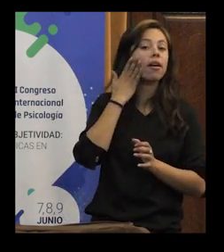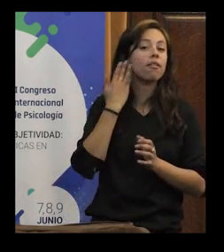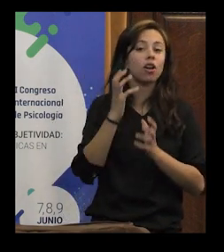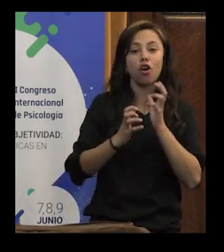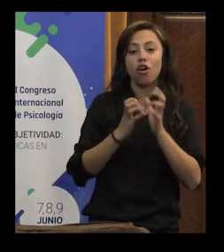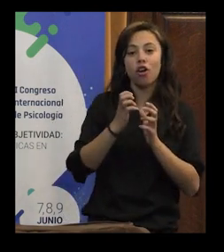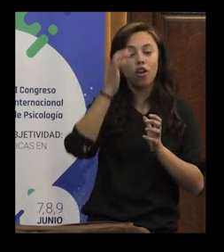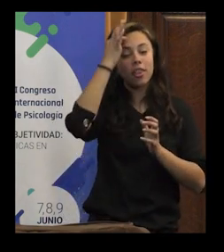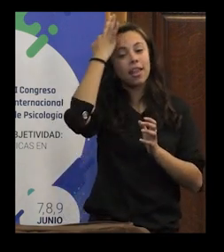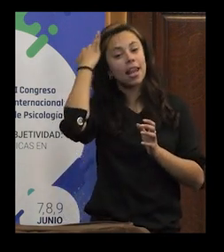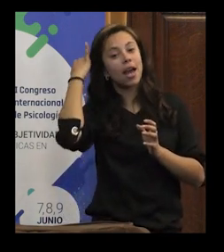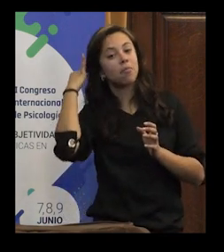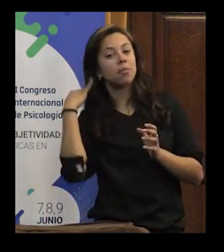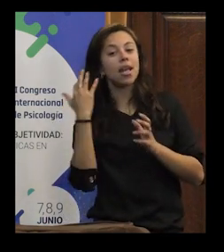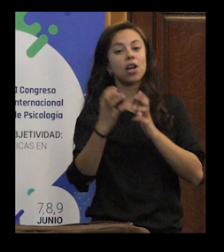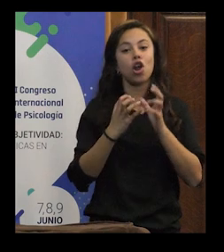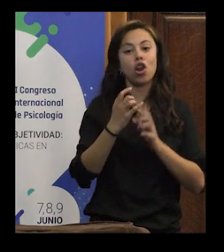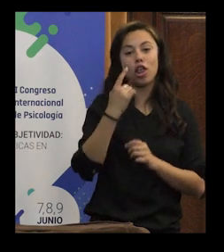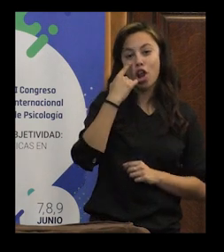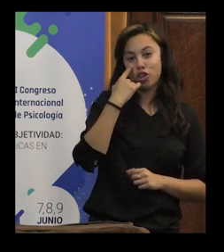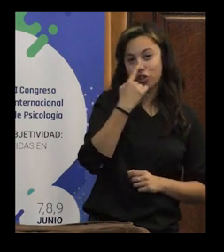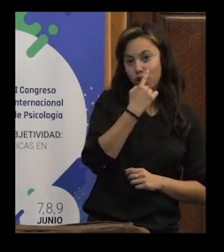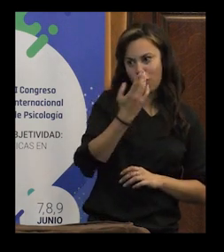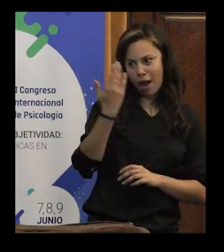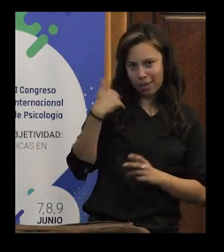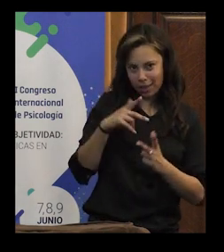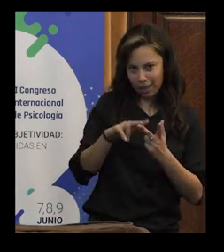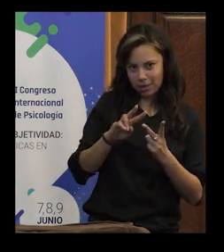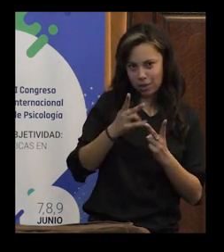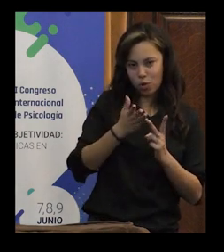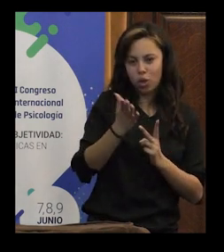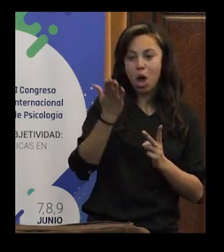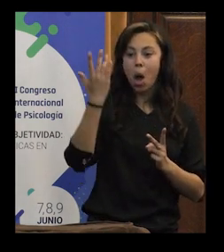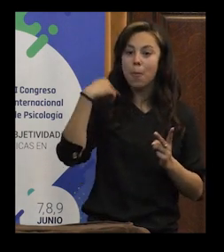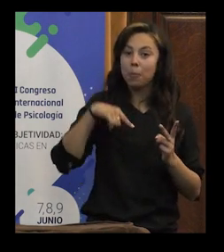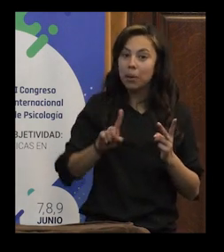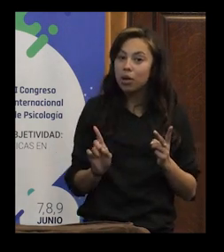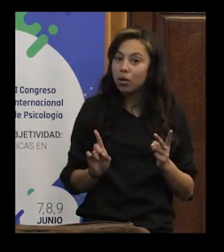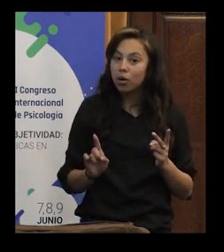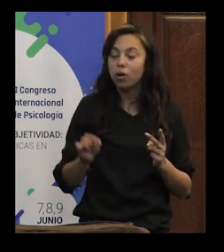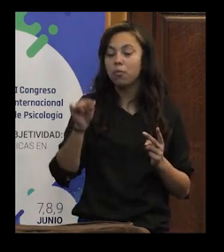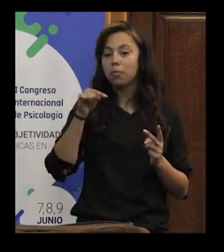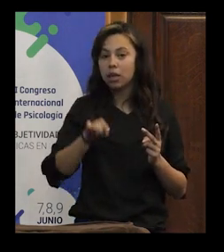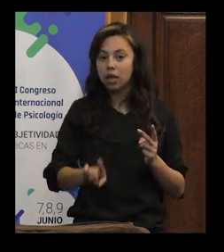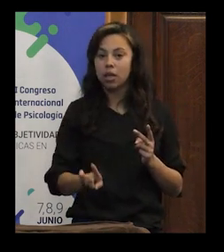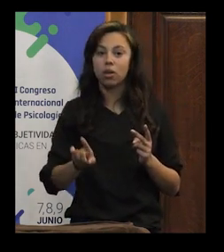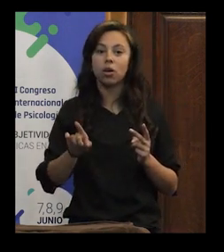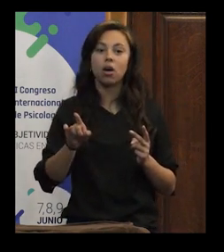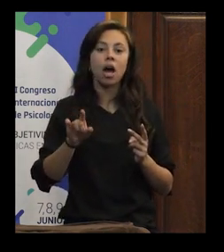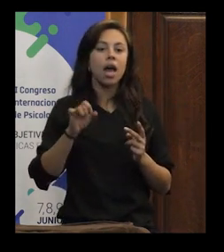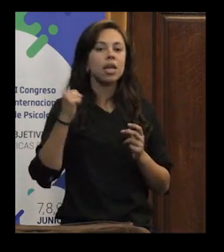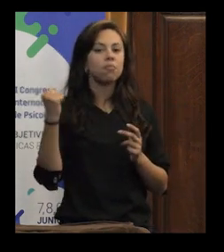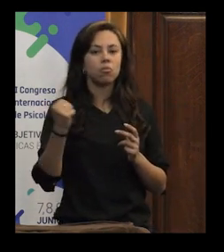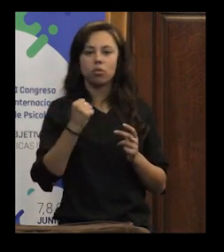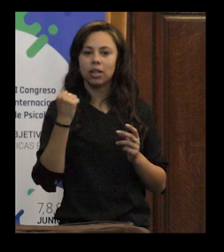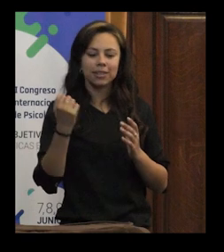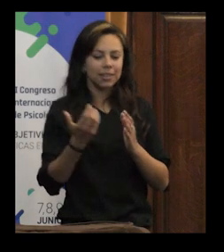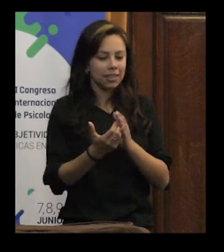geneticista se tomó la libertad de erradicar cualquier condición potencialmente